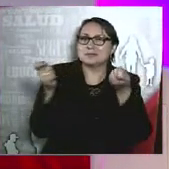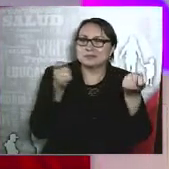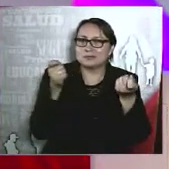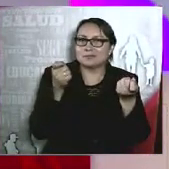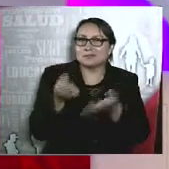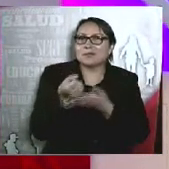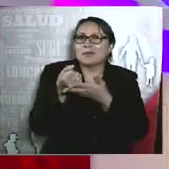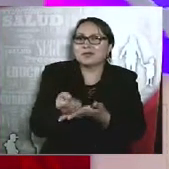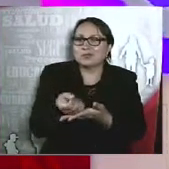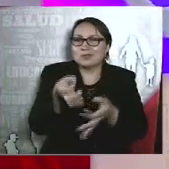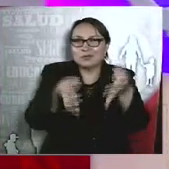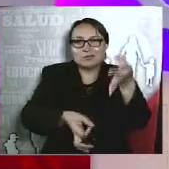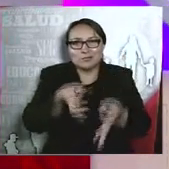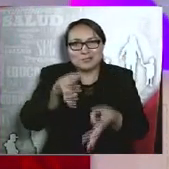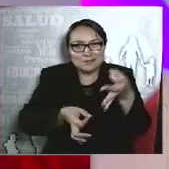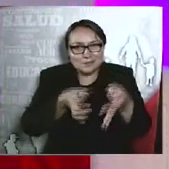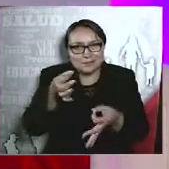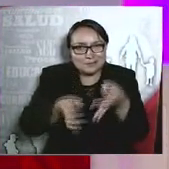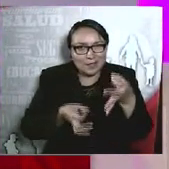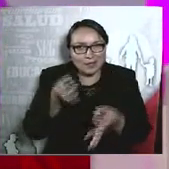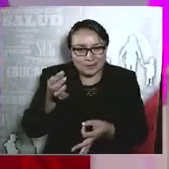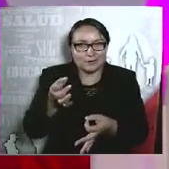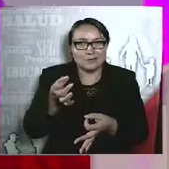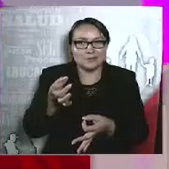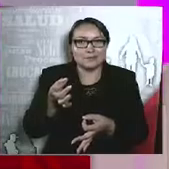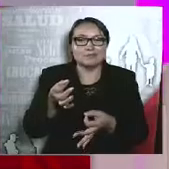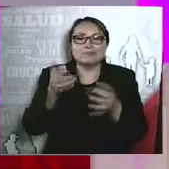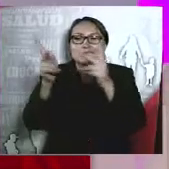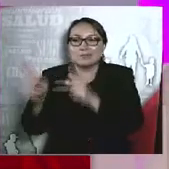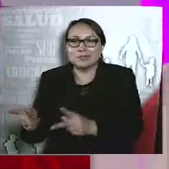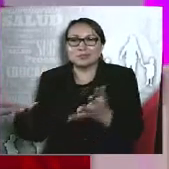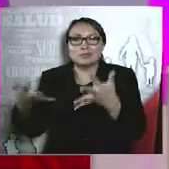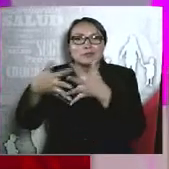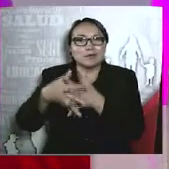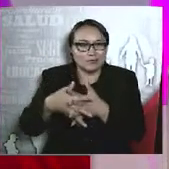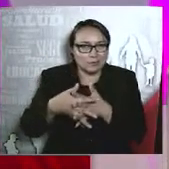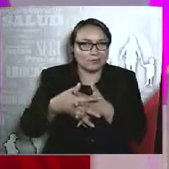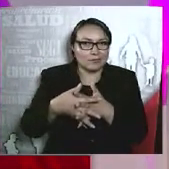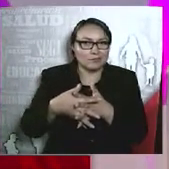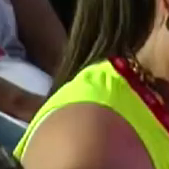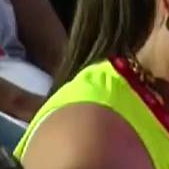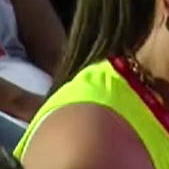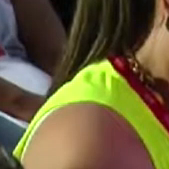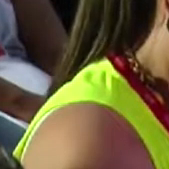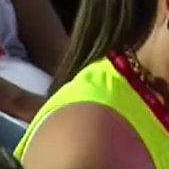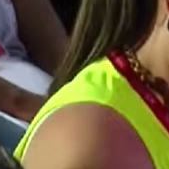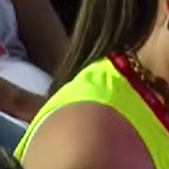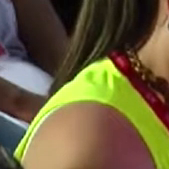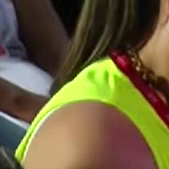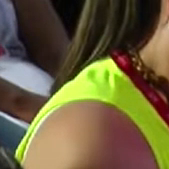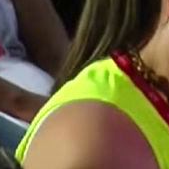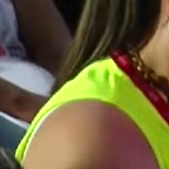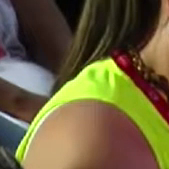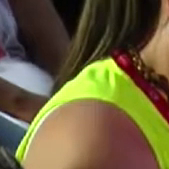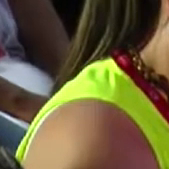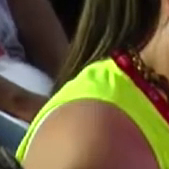jurídicos concretos para la población desmovilizada, dependiendo el grupo al cual hayan pertenecido y los delitos que hayan